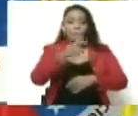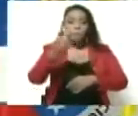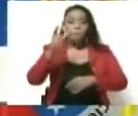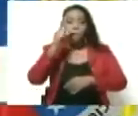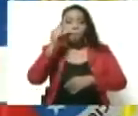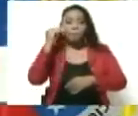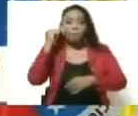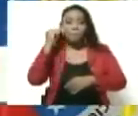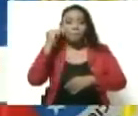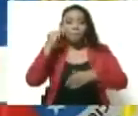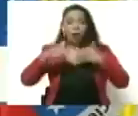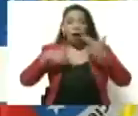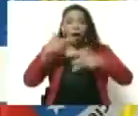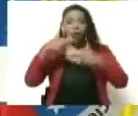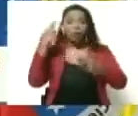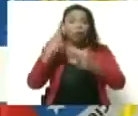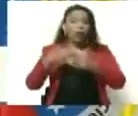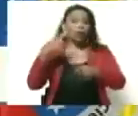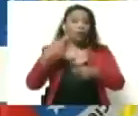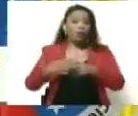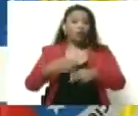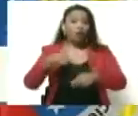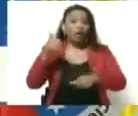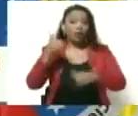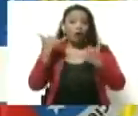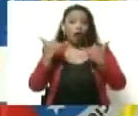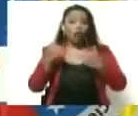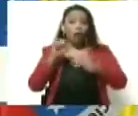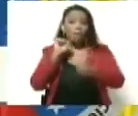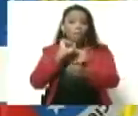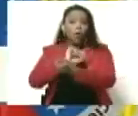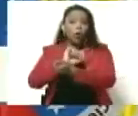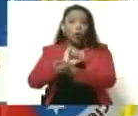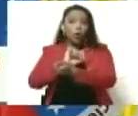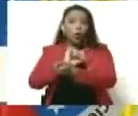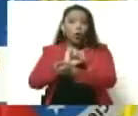que actualmente se encuentran detenidos.